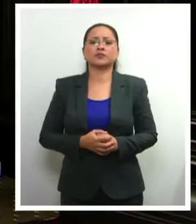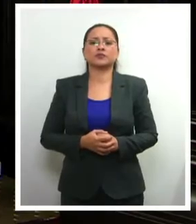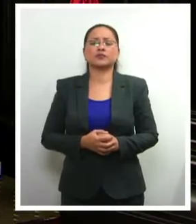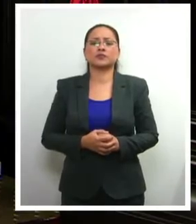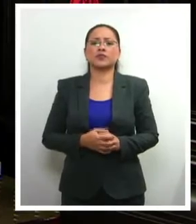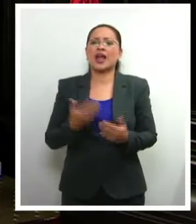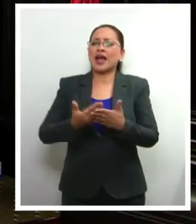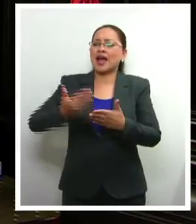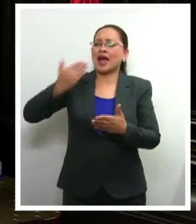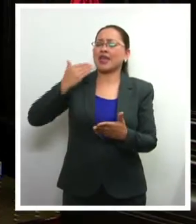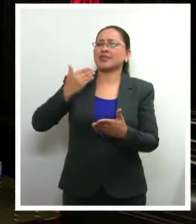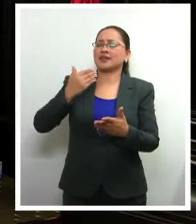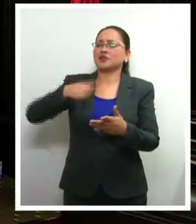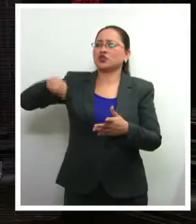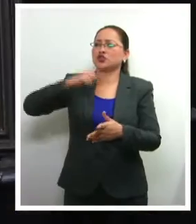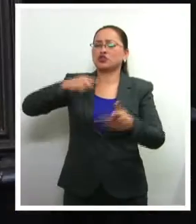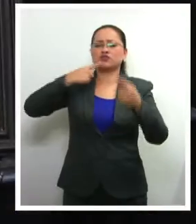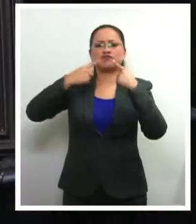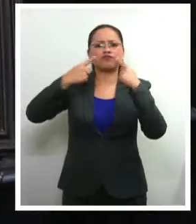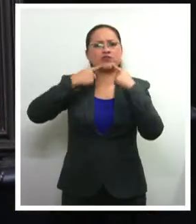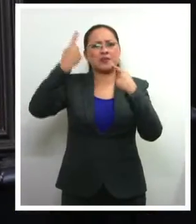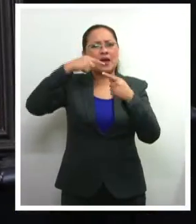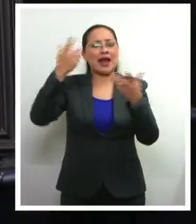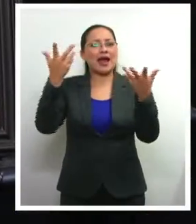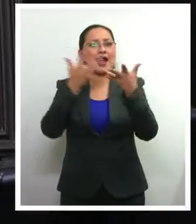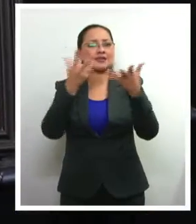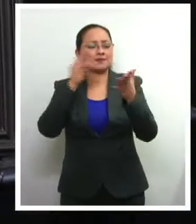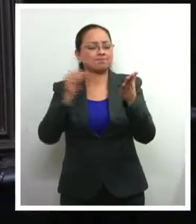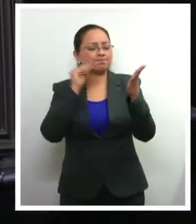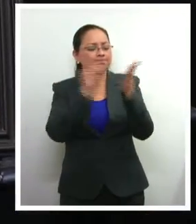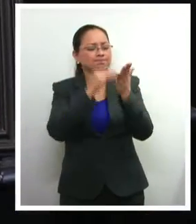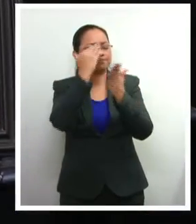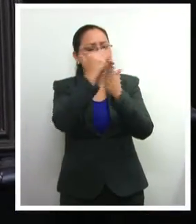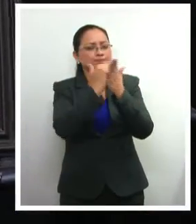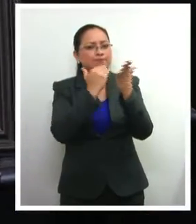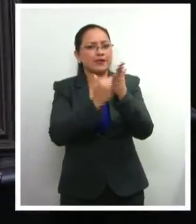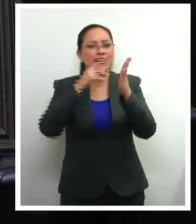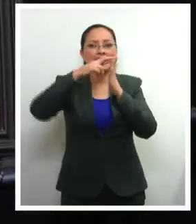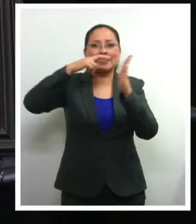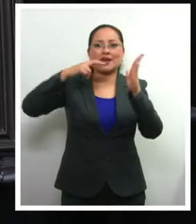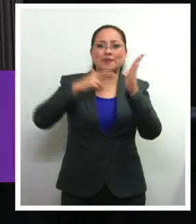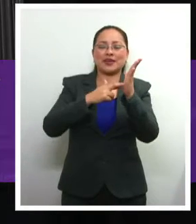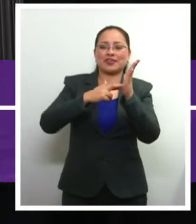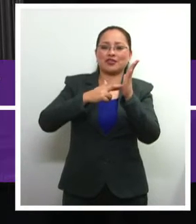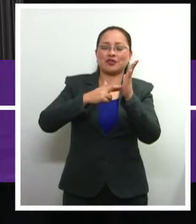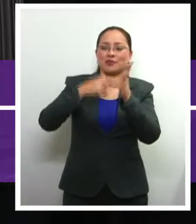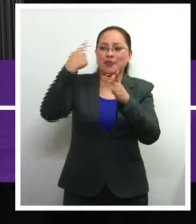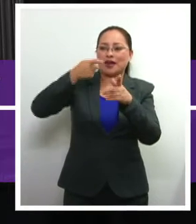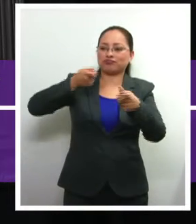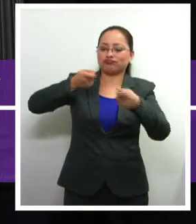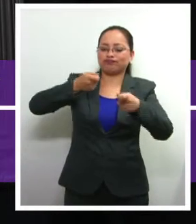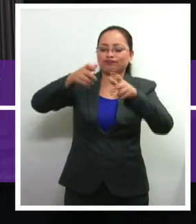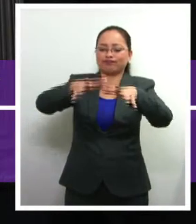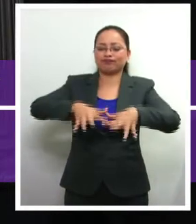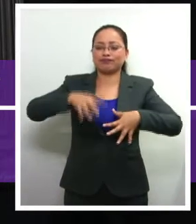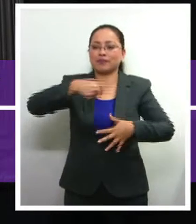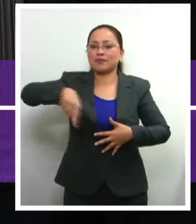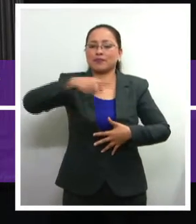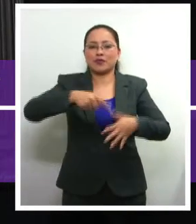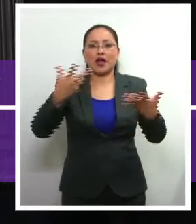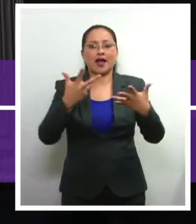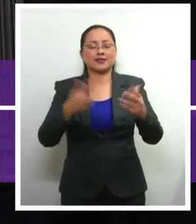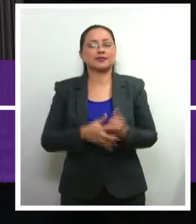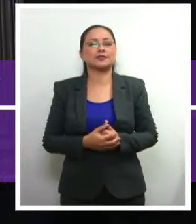cuando construimos el reglamento que está rigiendo los trabajos de esta asamblea constituyente. Los principios